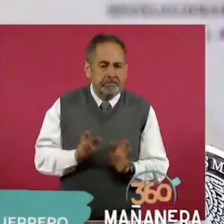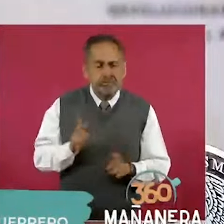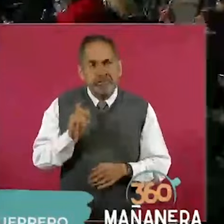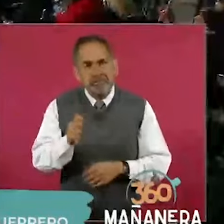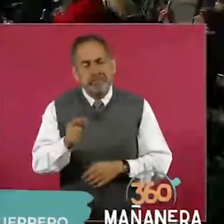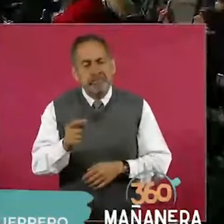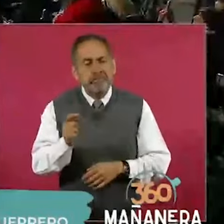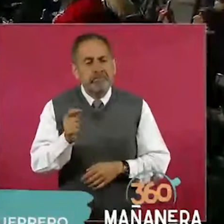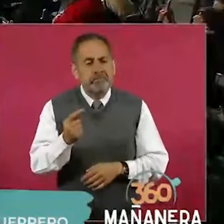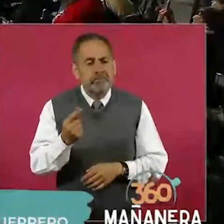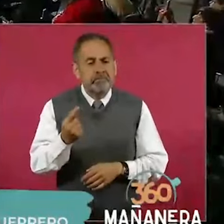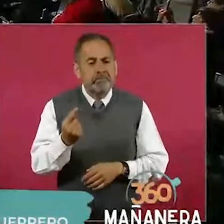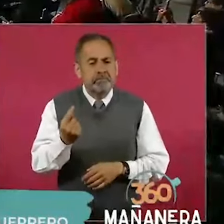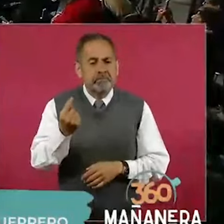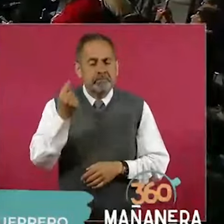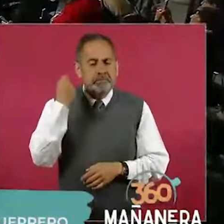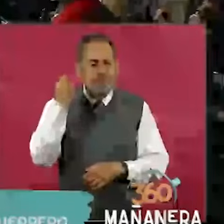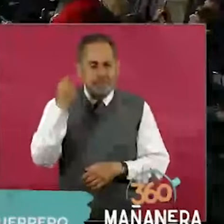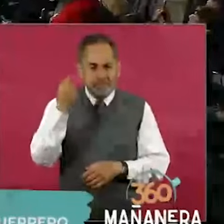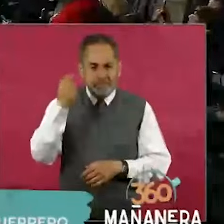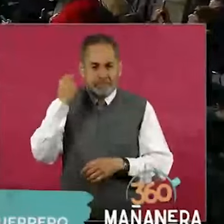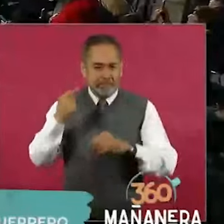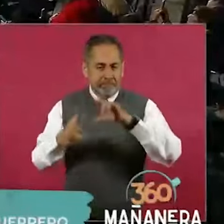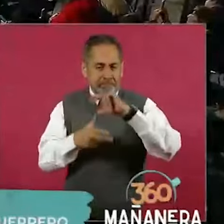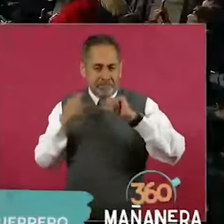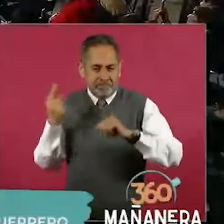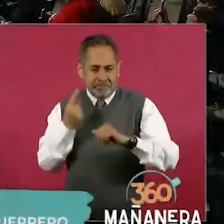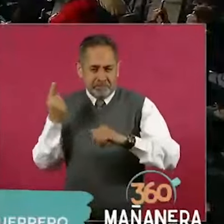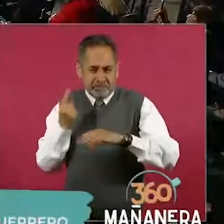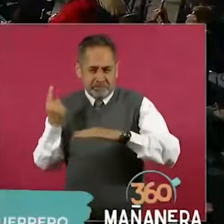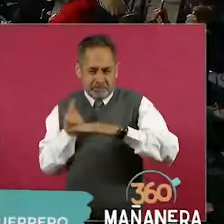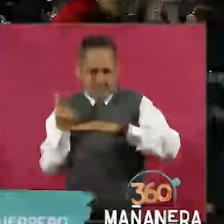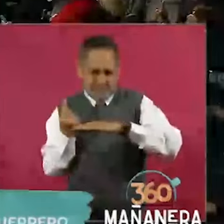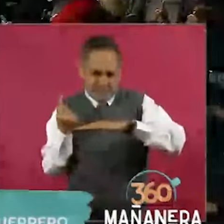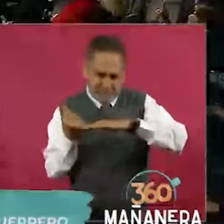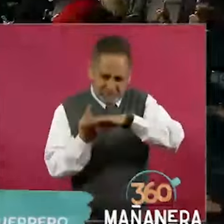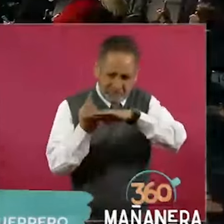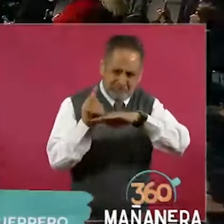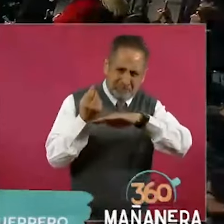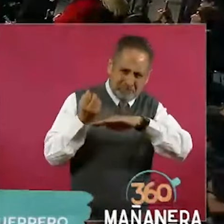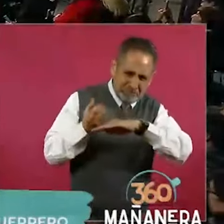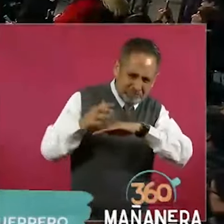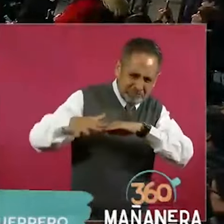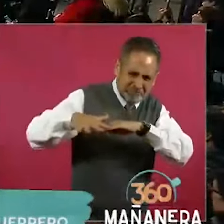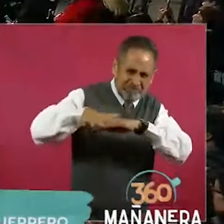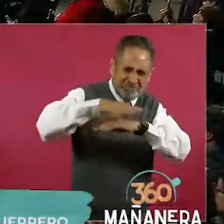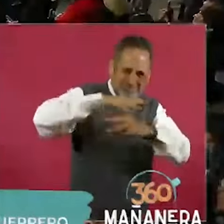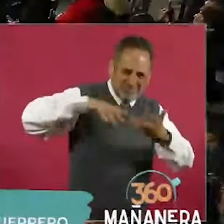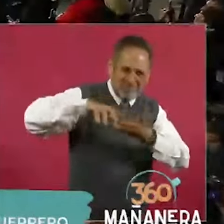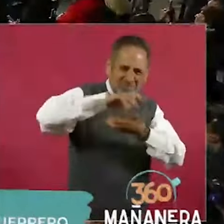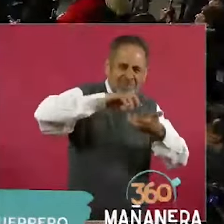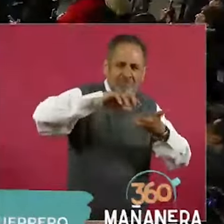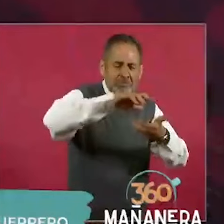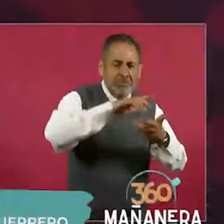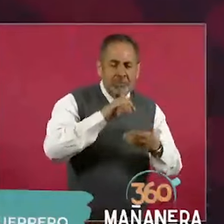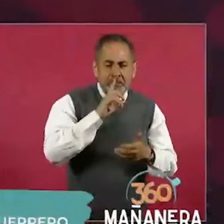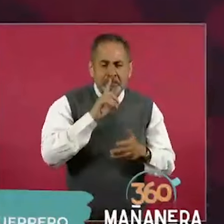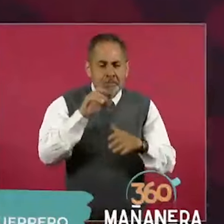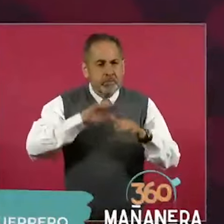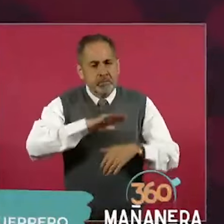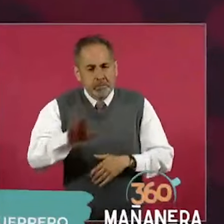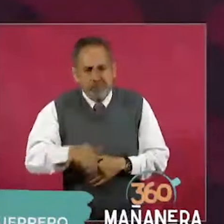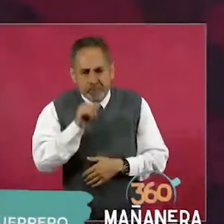desde que tocó tierra este huracán hace cu o 5